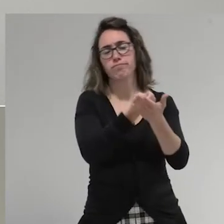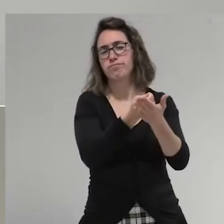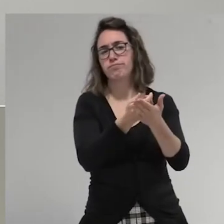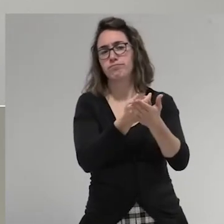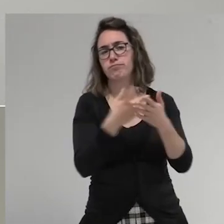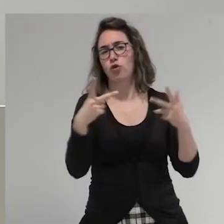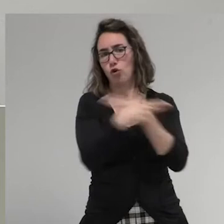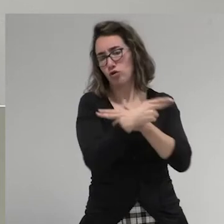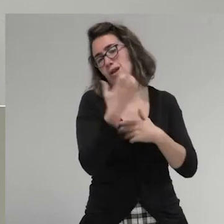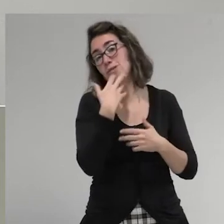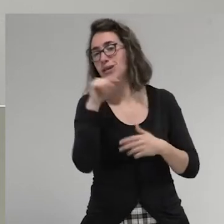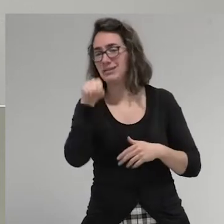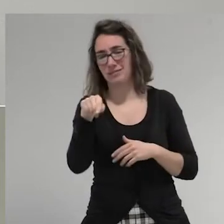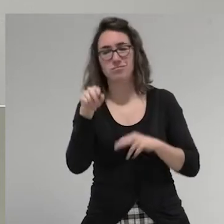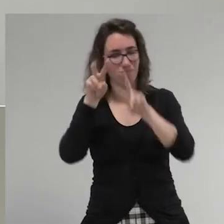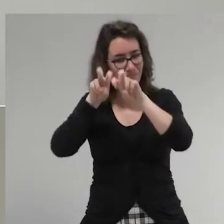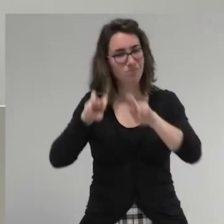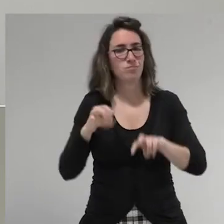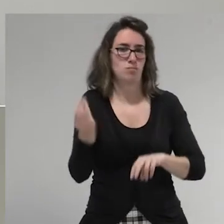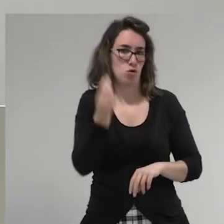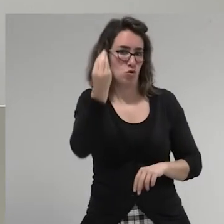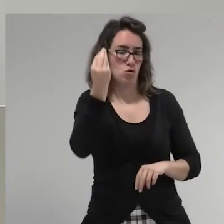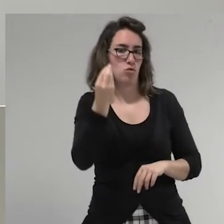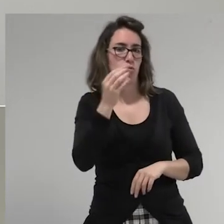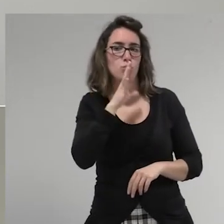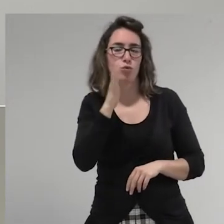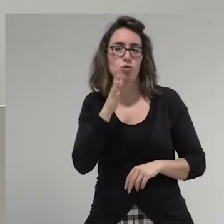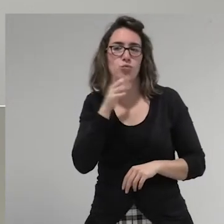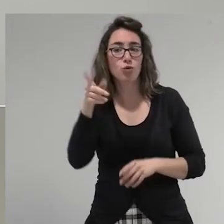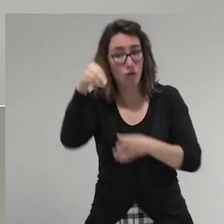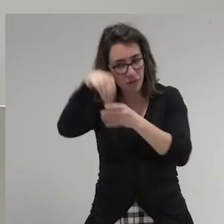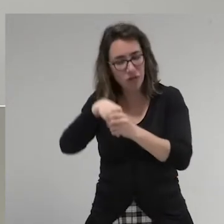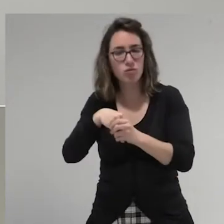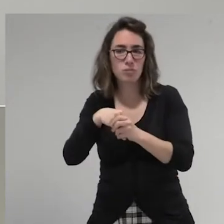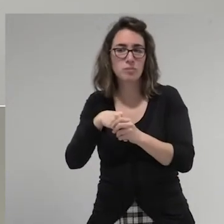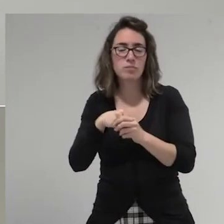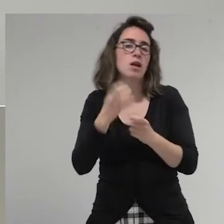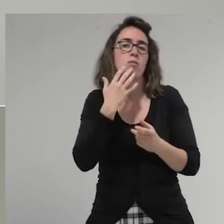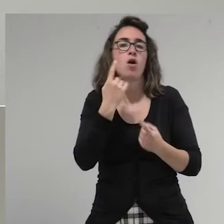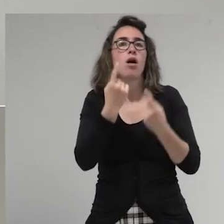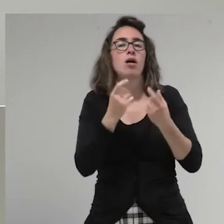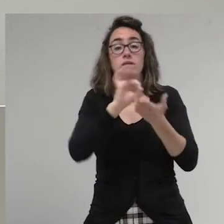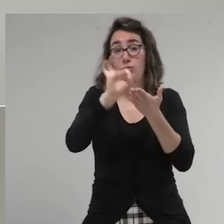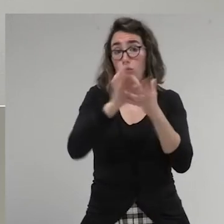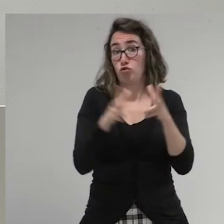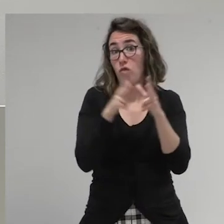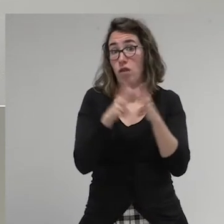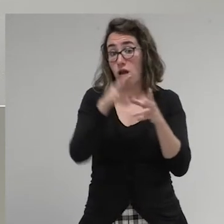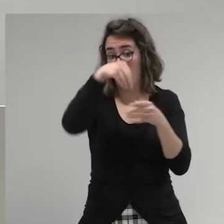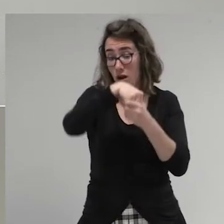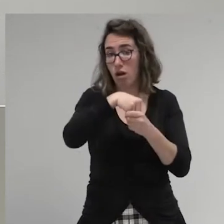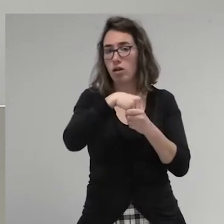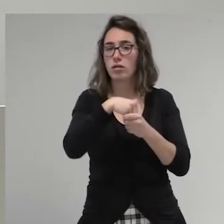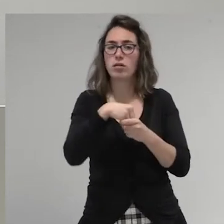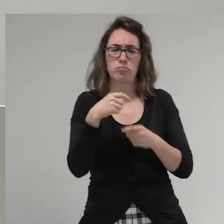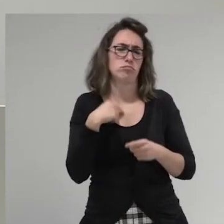etcétera, etcétera, etcétera. O sea, porque hay, yo qué sé, servicios sociales, por ejemplo, tienen una, o sea, muchas